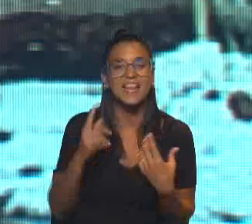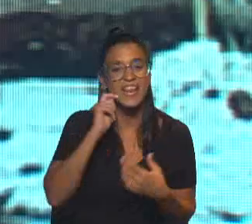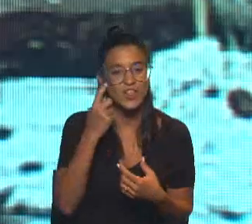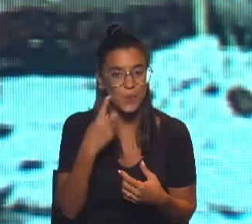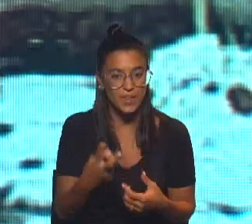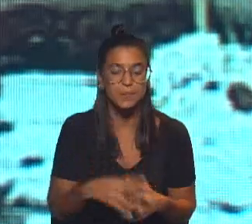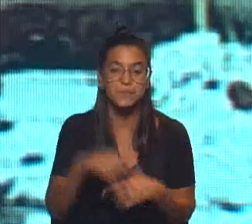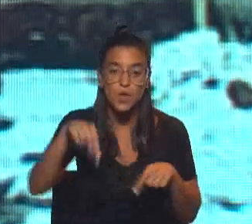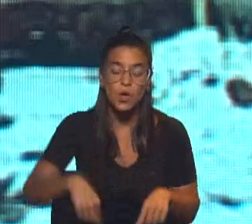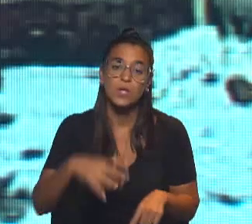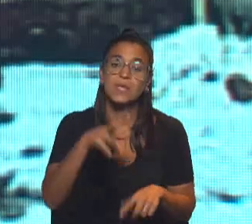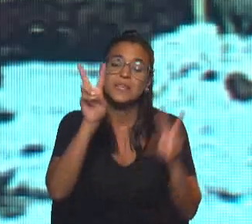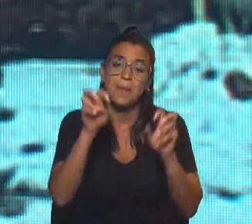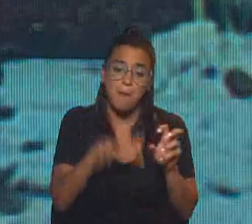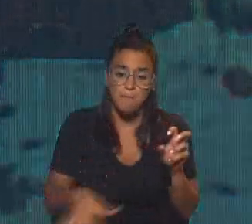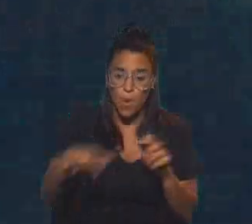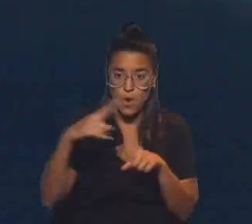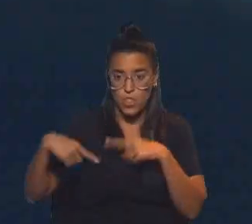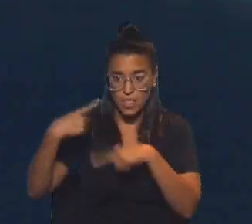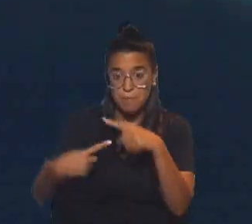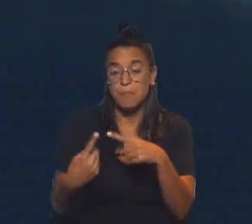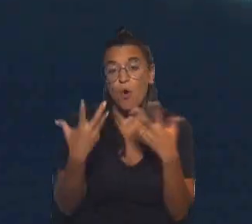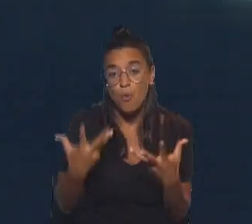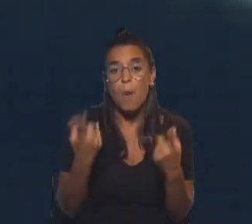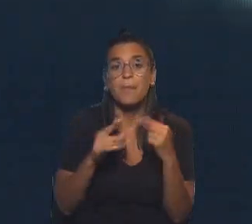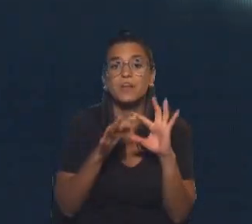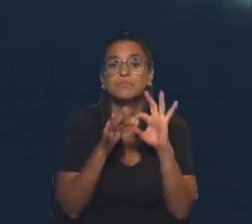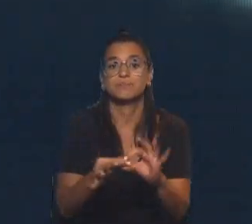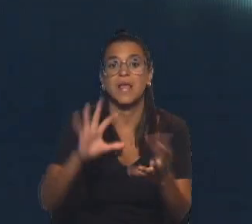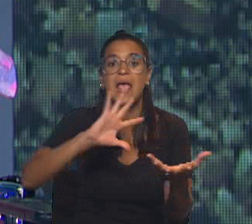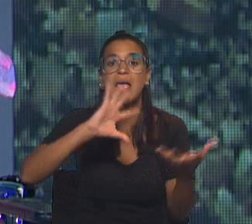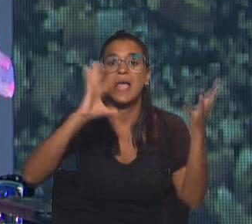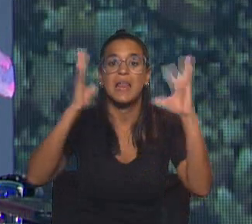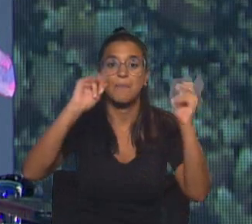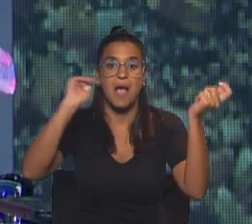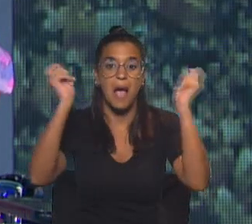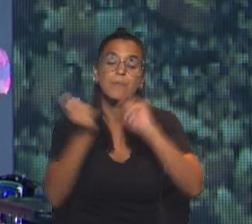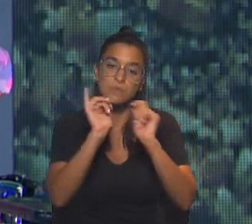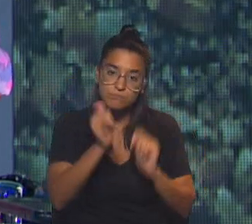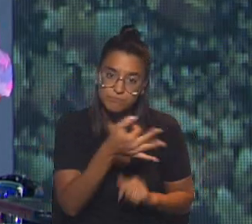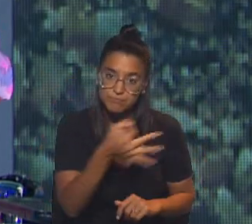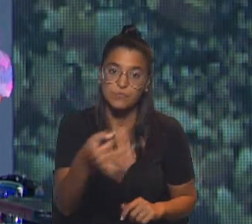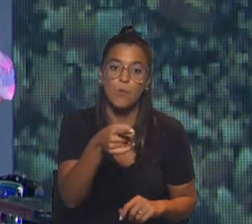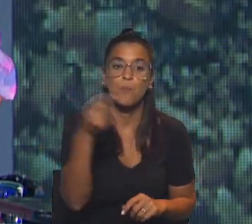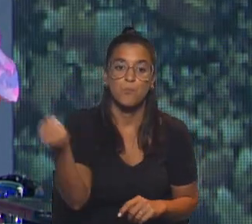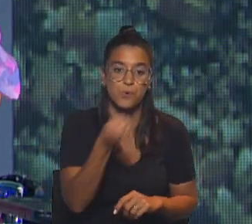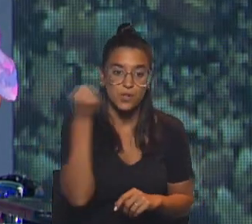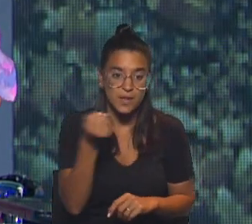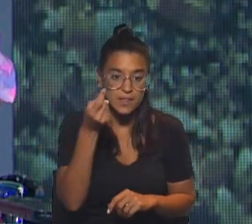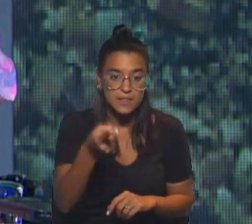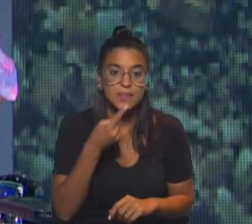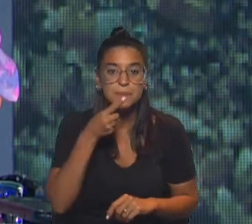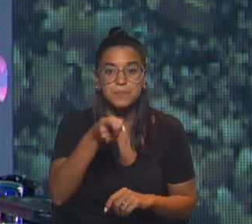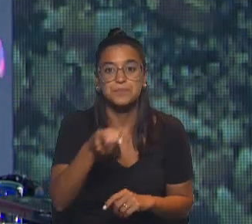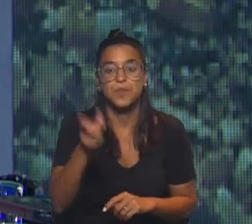de hoy tiene que ver con los pueblos indígenas, como siempre, por supuesto, pero relacionado con el cambio climático. Así es, son fundamentales en